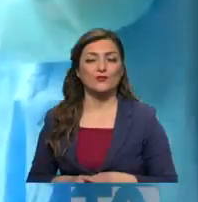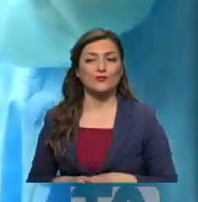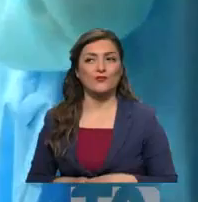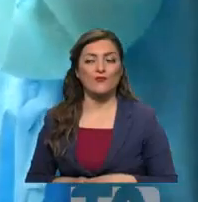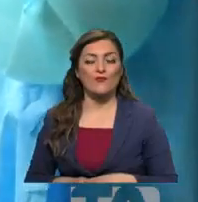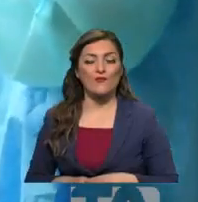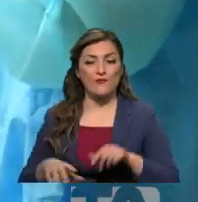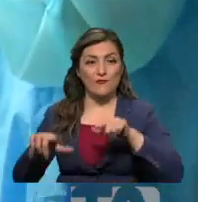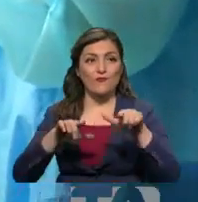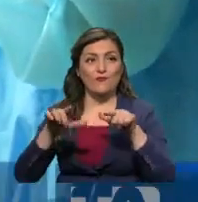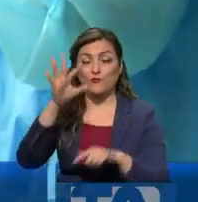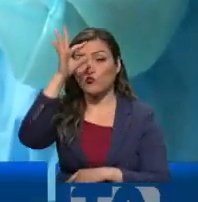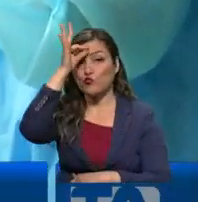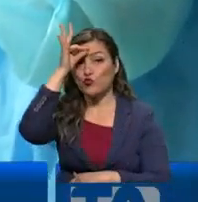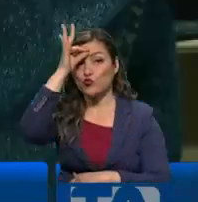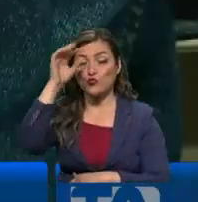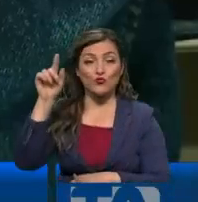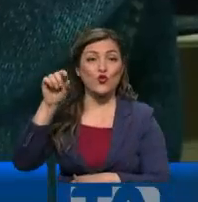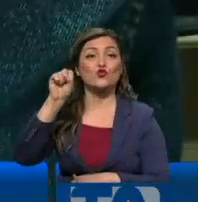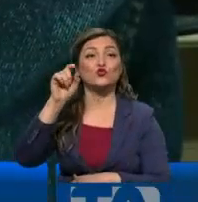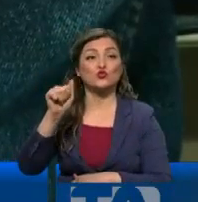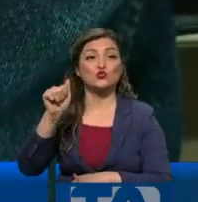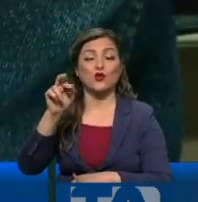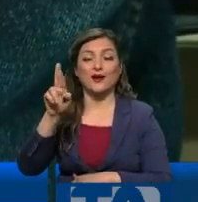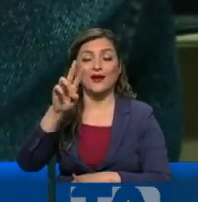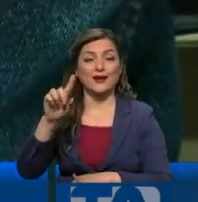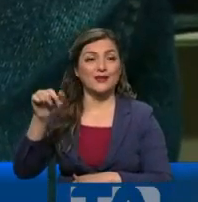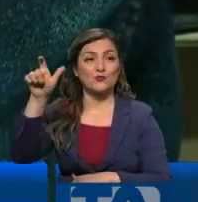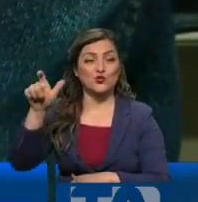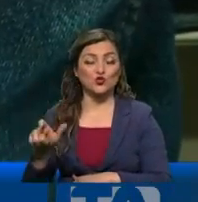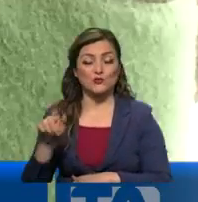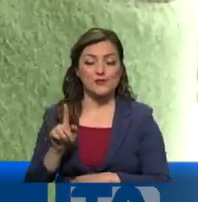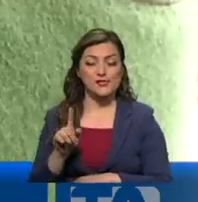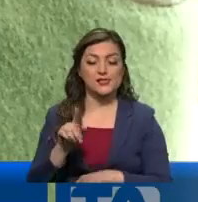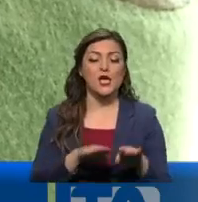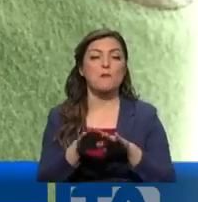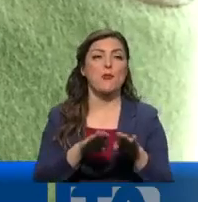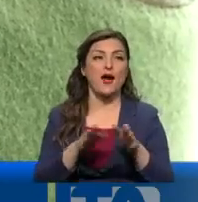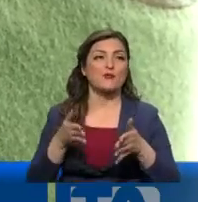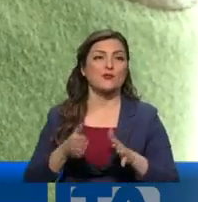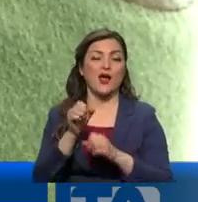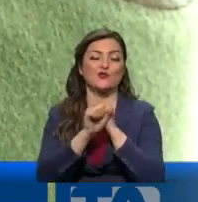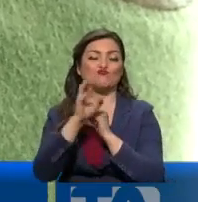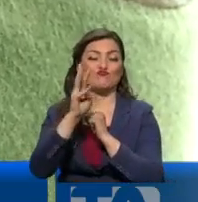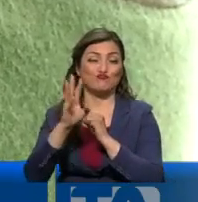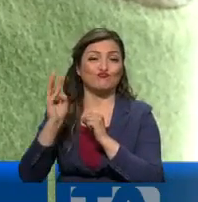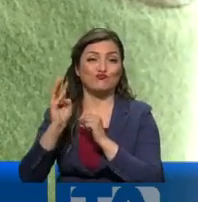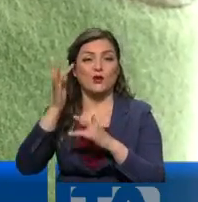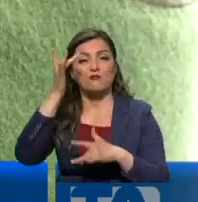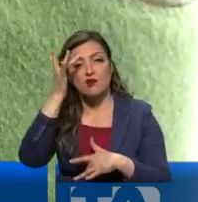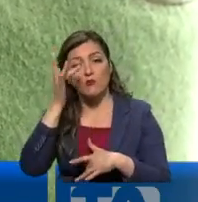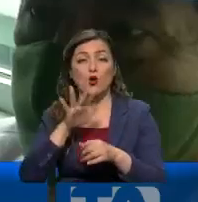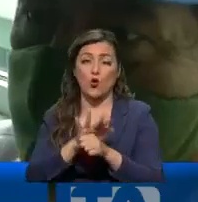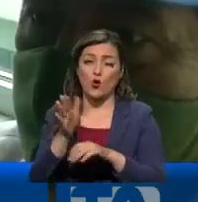Hasta las instalaciones del Hospital Pablo Arturo Suárez llegó Ruiz Vera, un ibarreño de 66 años, quien estuvo contagiado